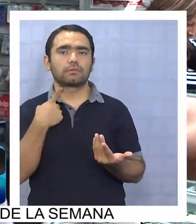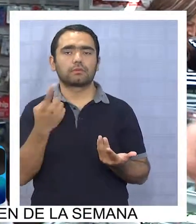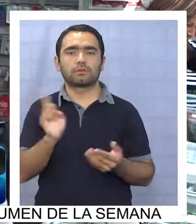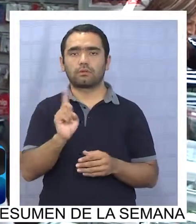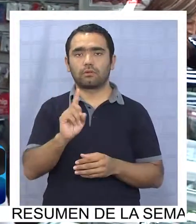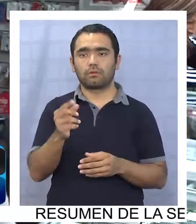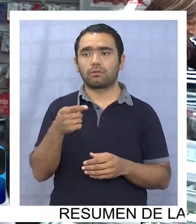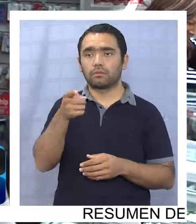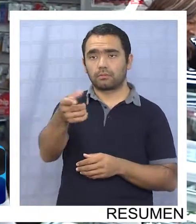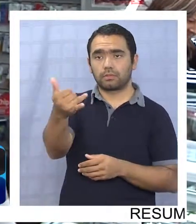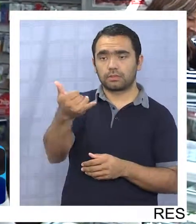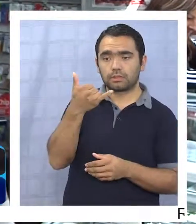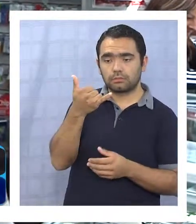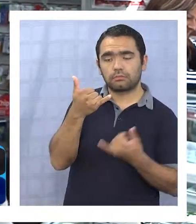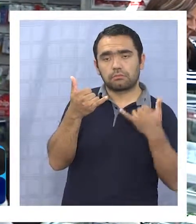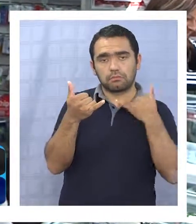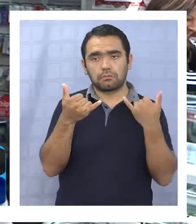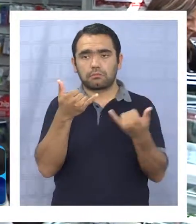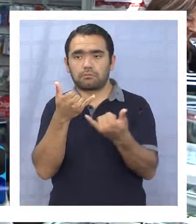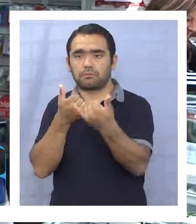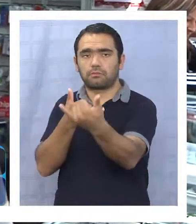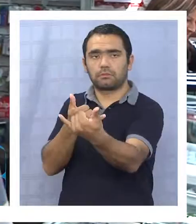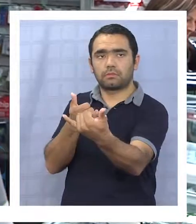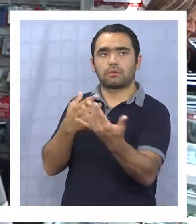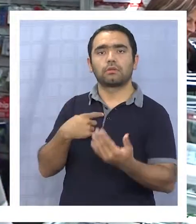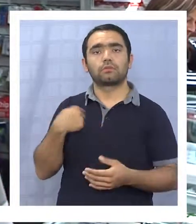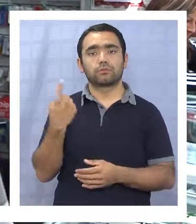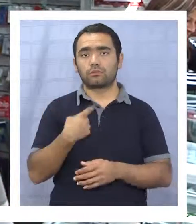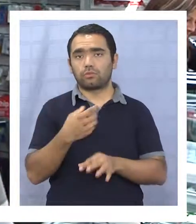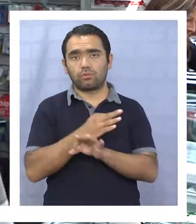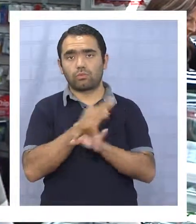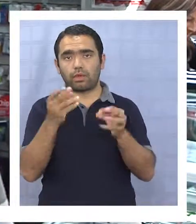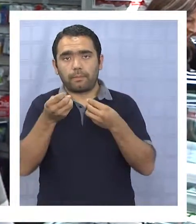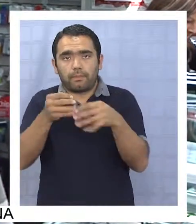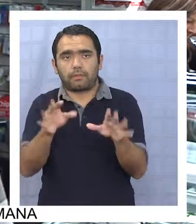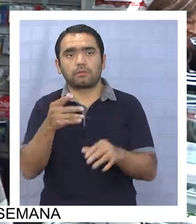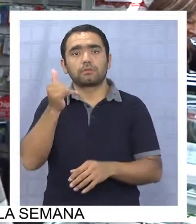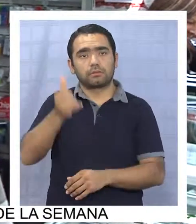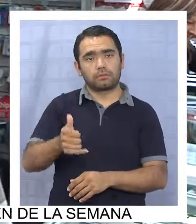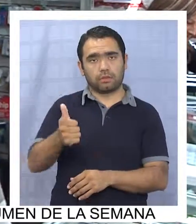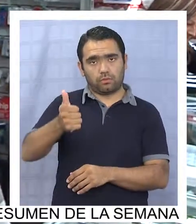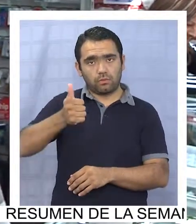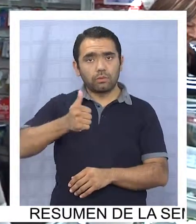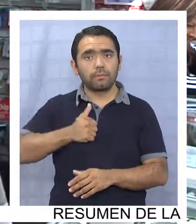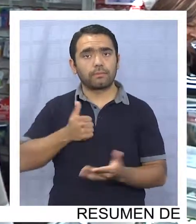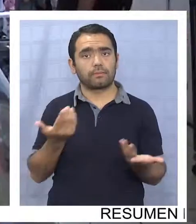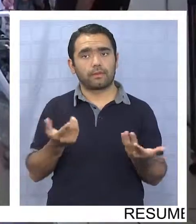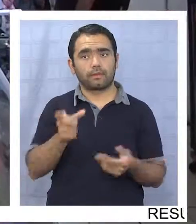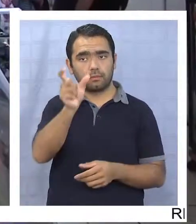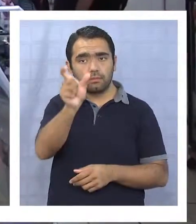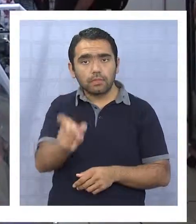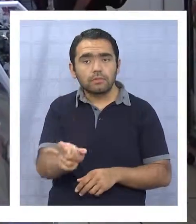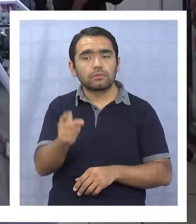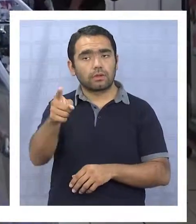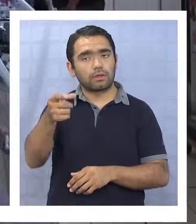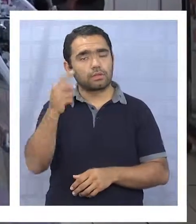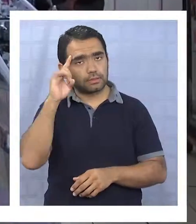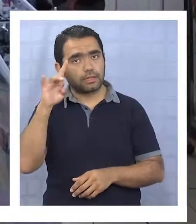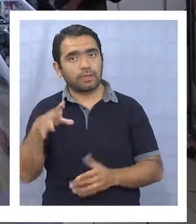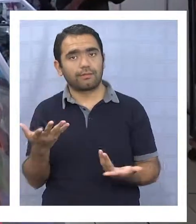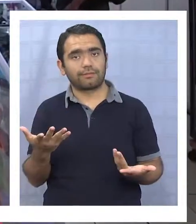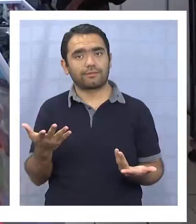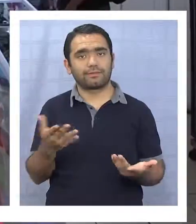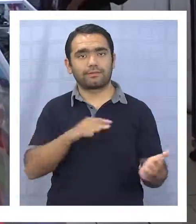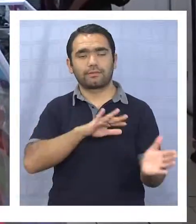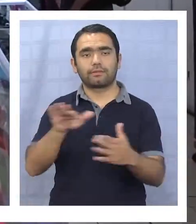cliente, no le reemplazamos, así ya sea, bueno, la verdad nunca perdemos, sino que cumplimos y eso le agrada también al cliente, que